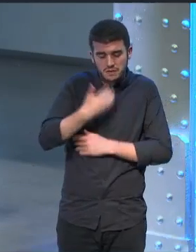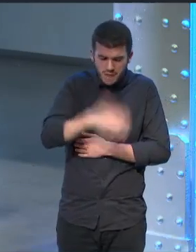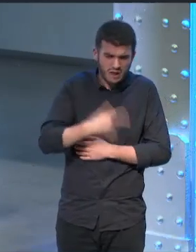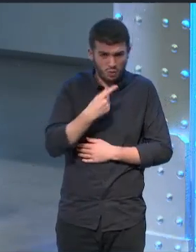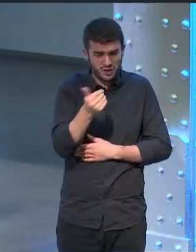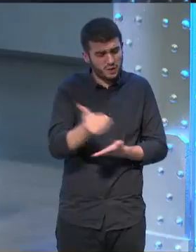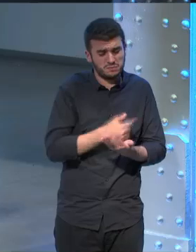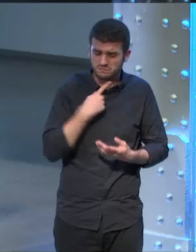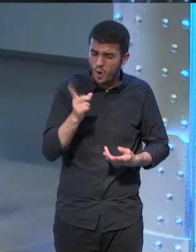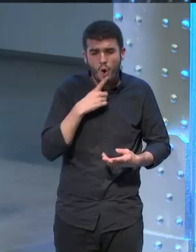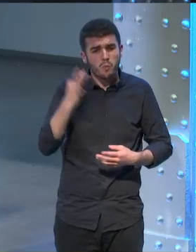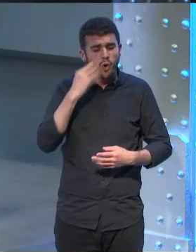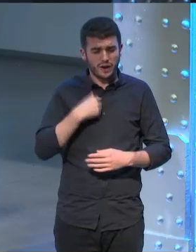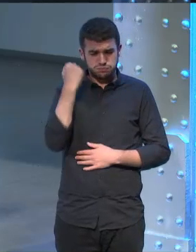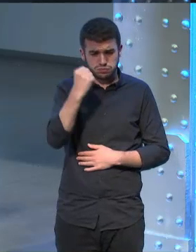Total.